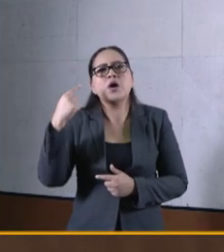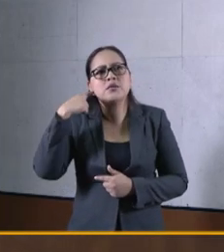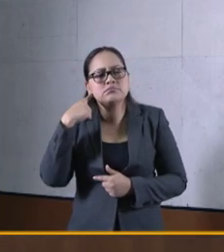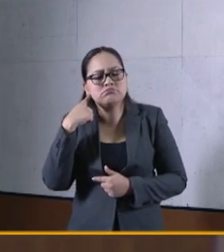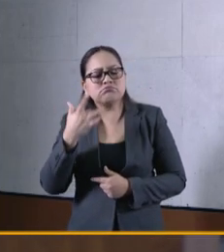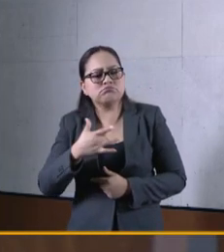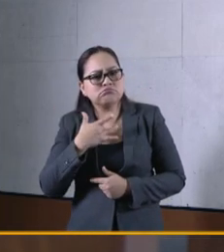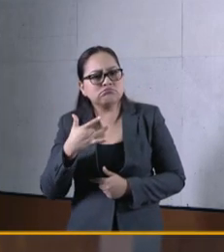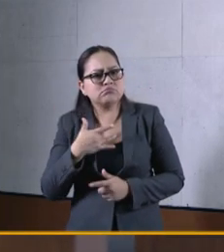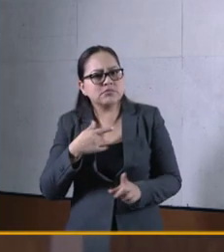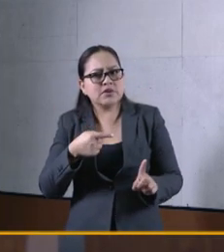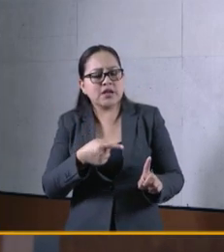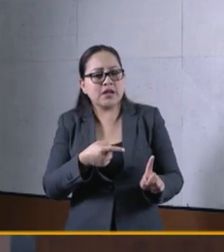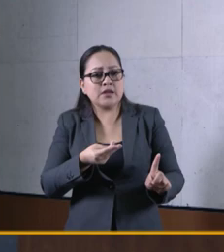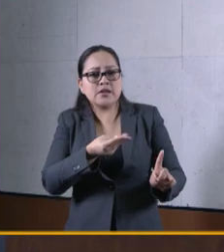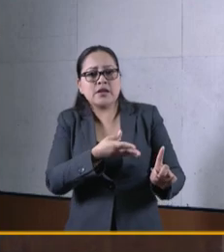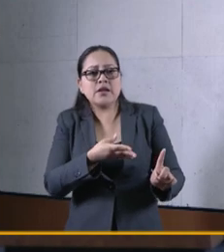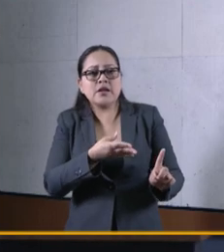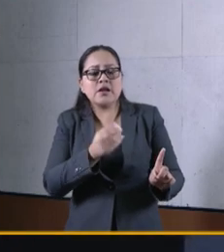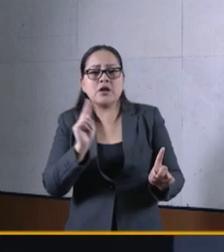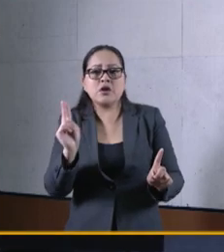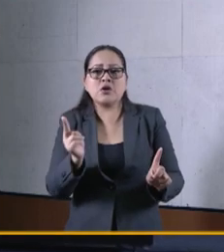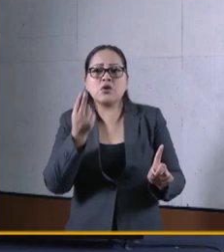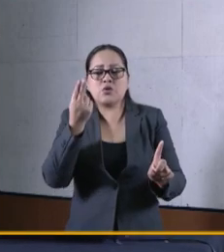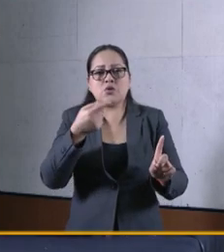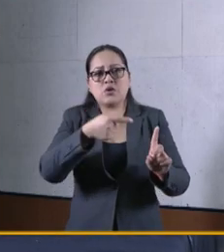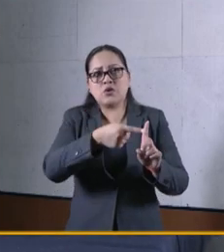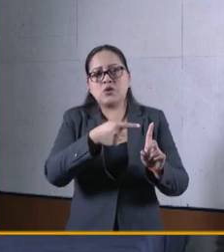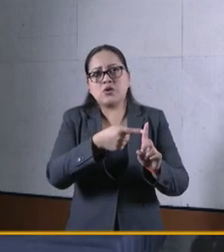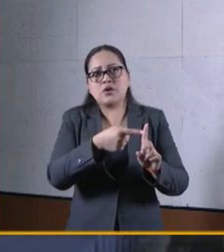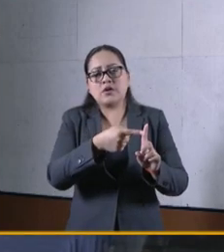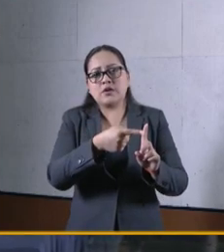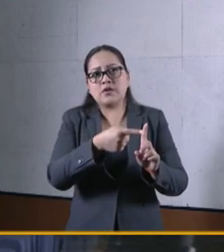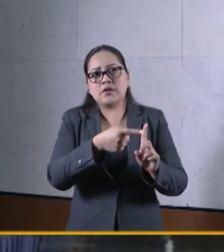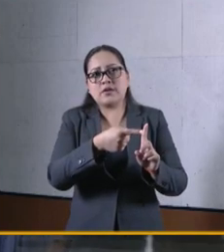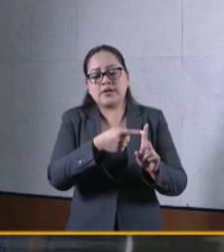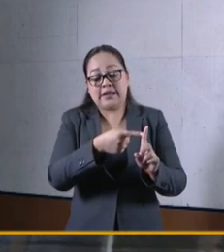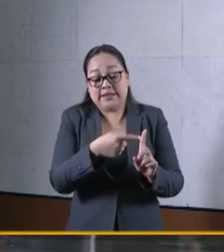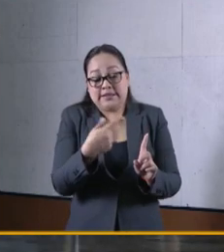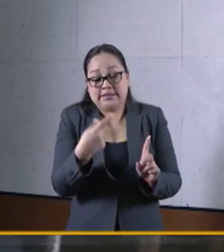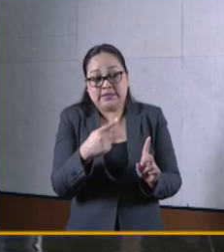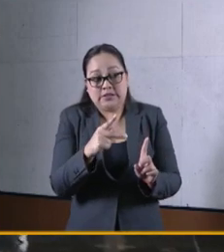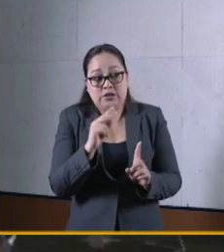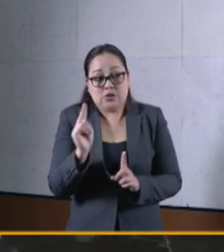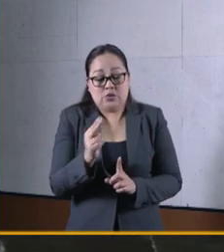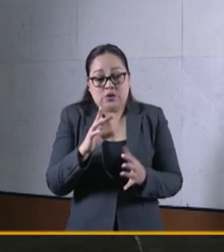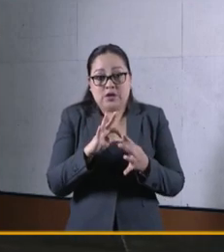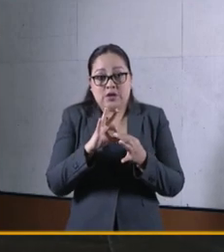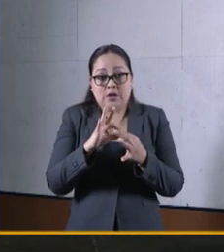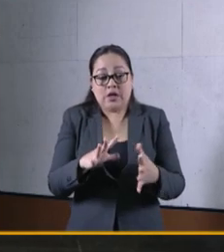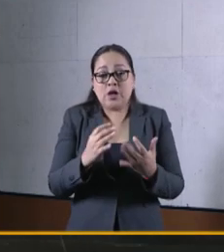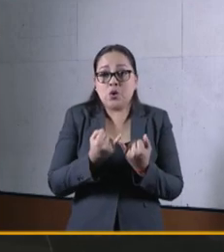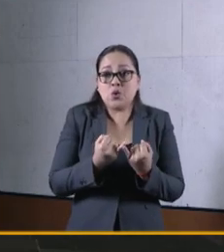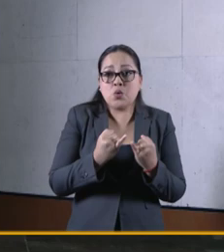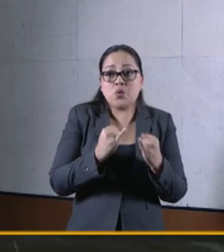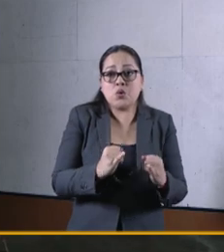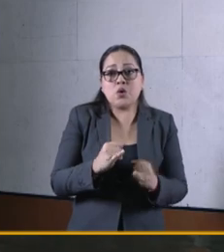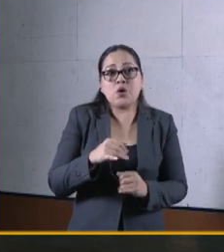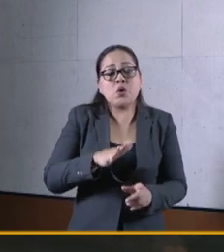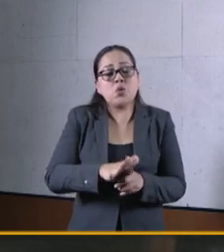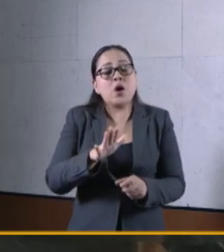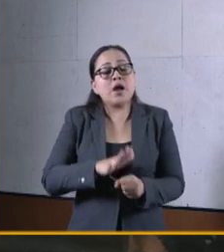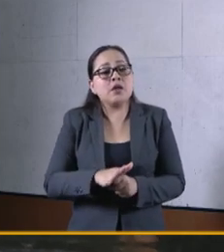ella que nos referimos a la una porque es esta por antonomasia la